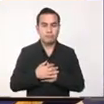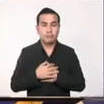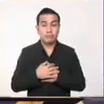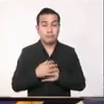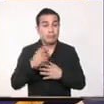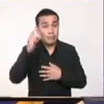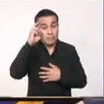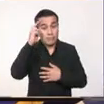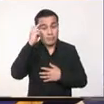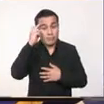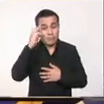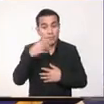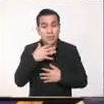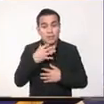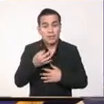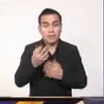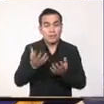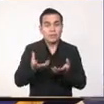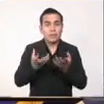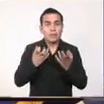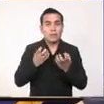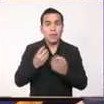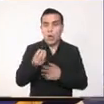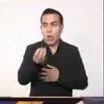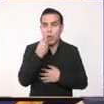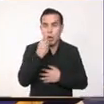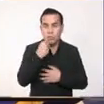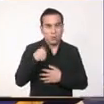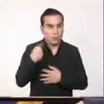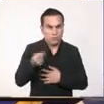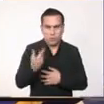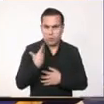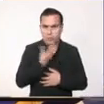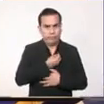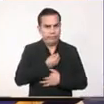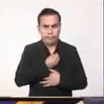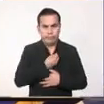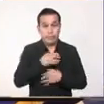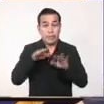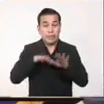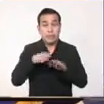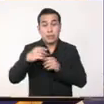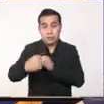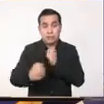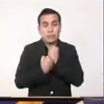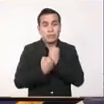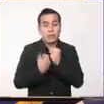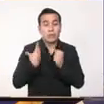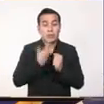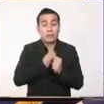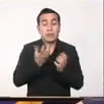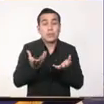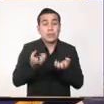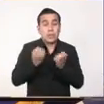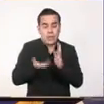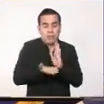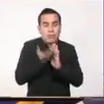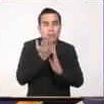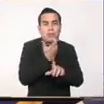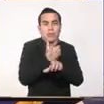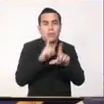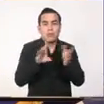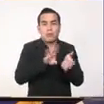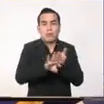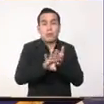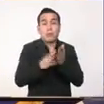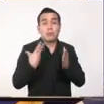No solo, es decir, nosotros no queremos que ustedes nos den de comer siempre. Gracias, pues, pero nosotros queremos también poder comprar